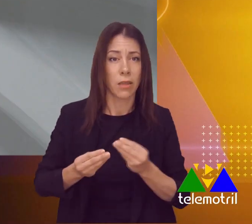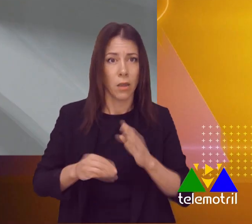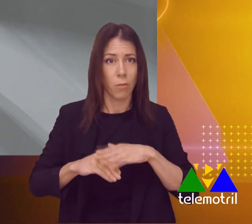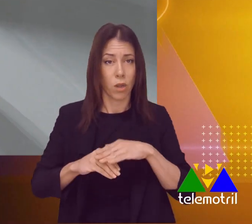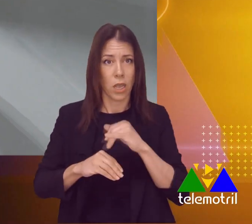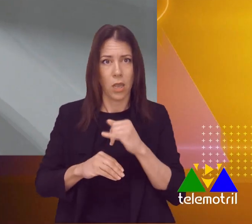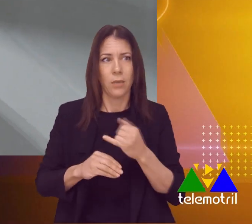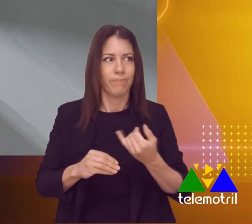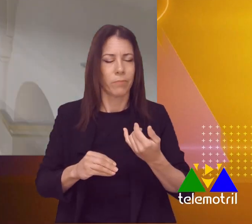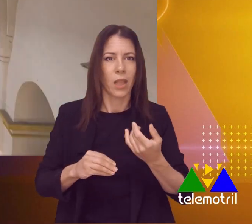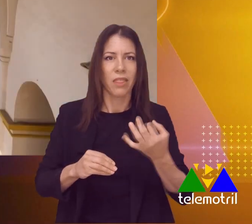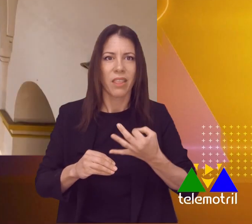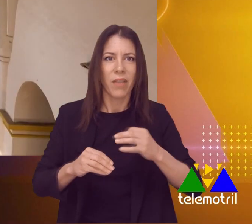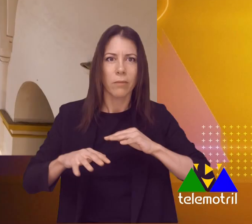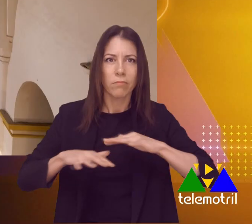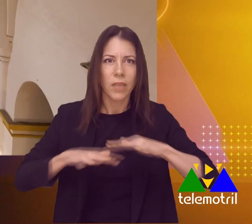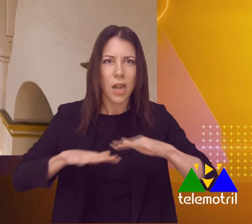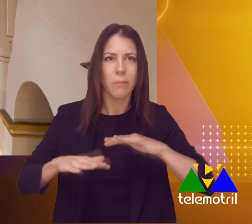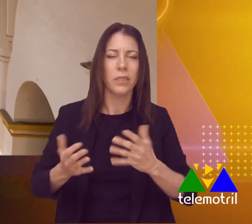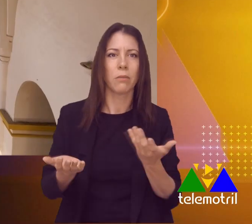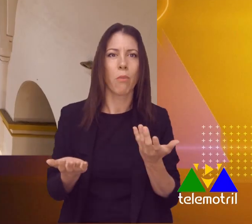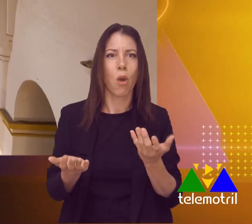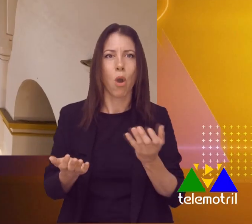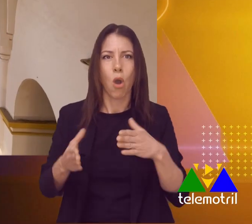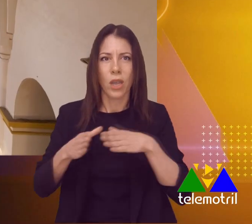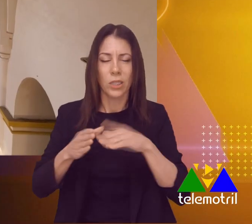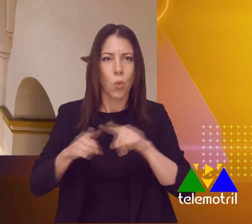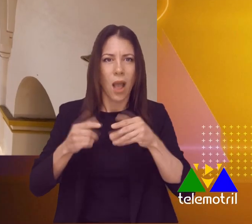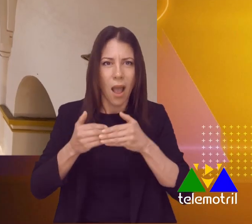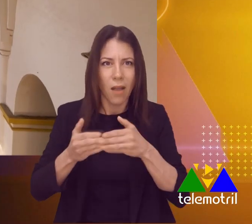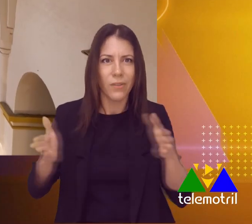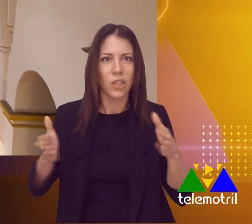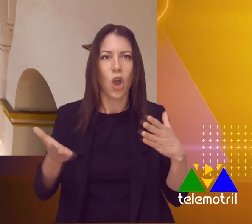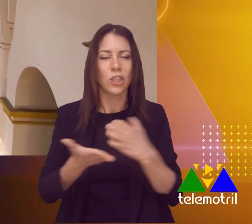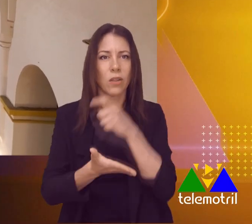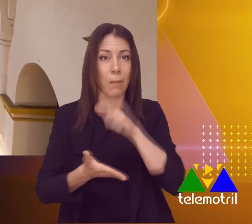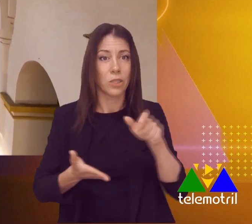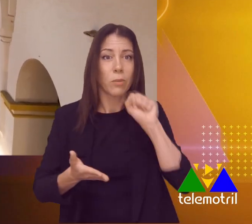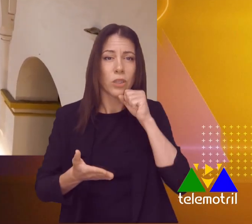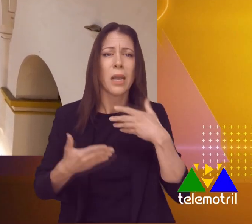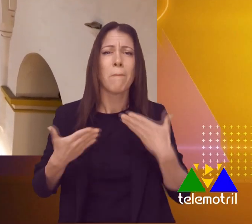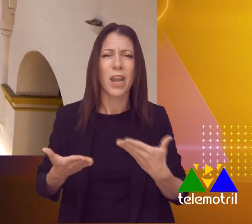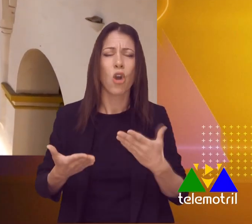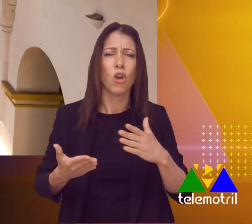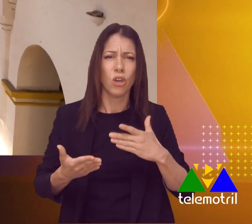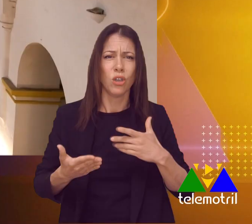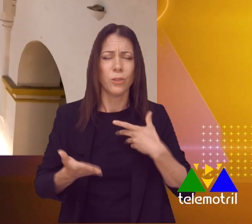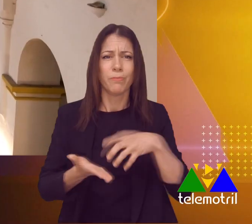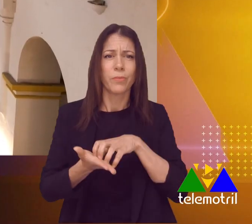dinamismo, ¿no? A la hora a nivel de iglesia, abrirse, ¿no? A todos los motrileños. Pero ¿qué podríamos hacer para